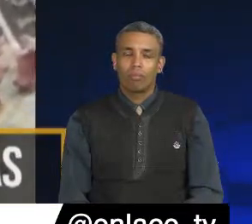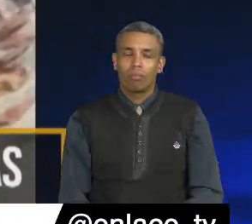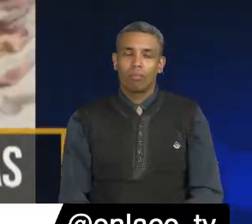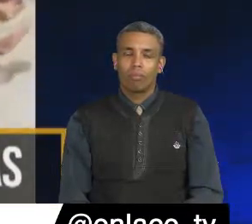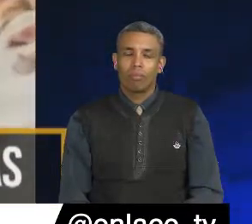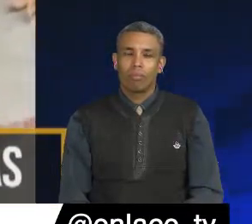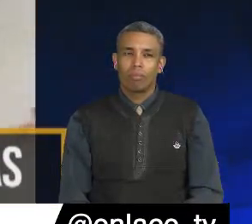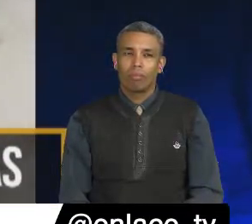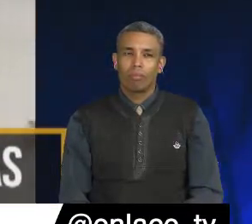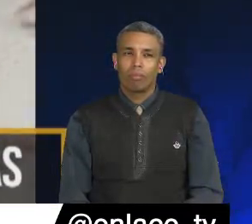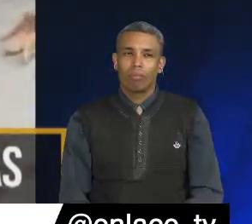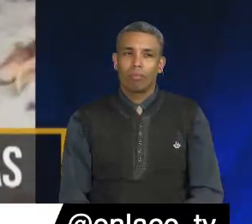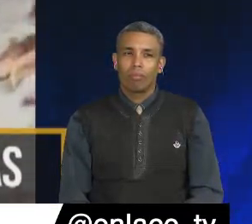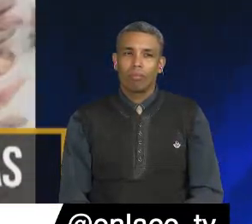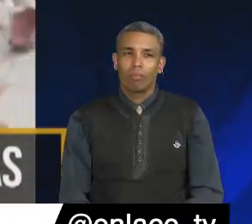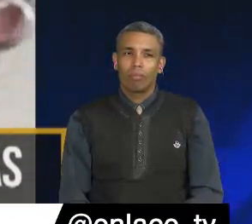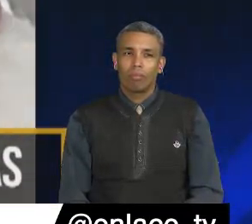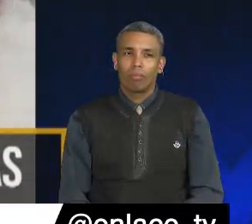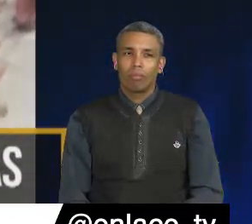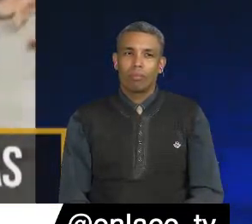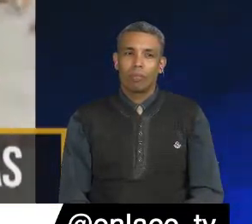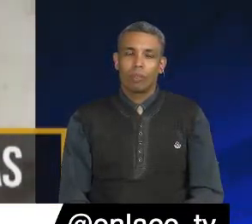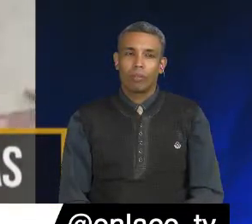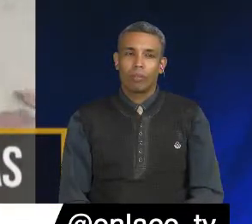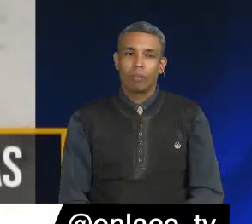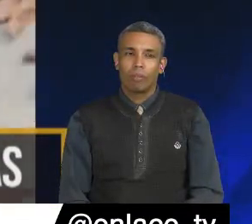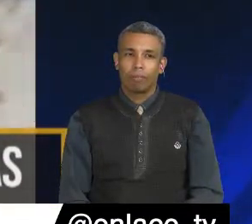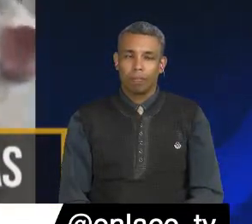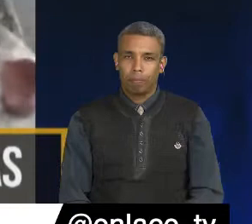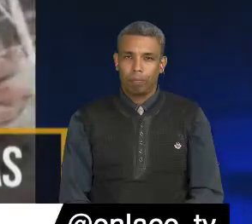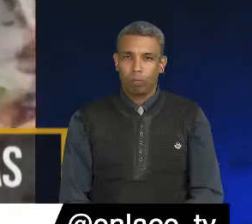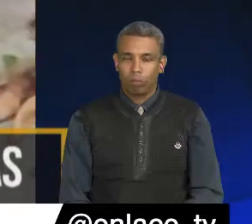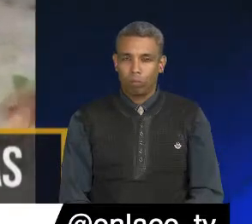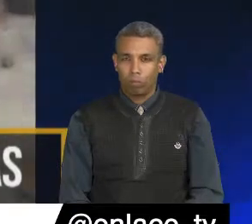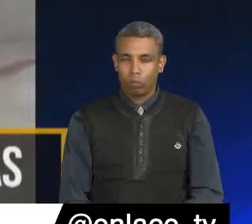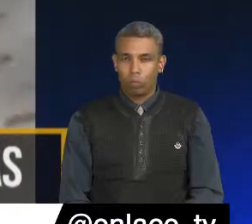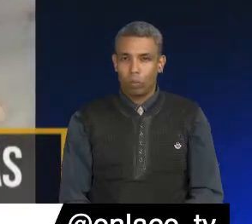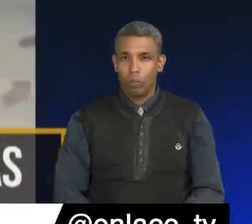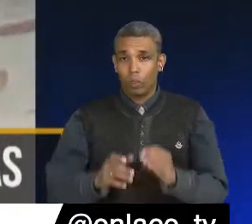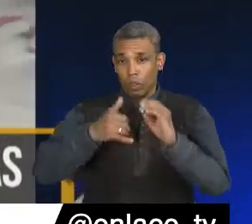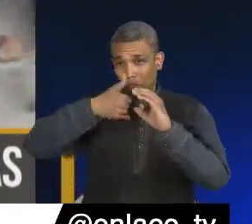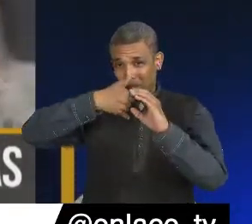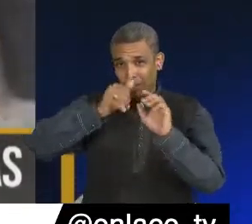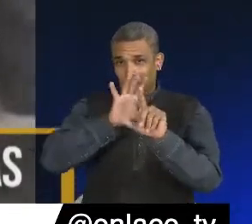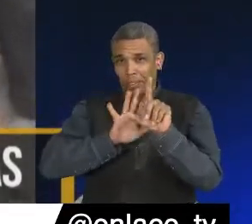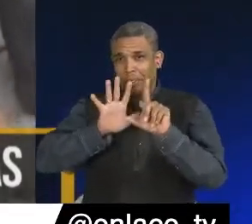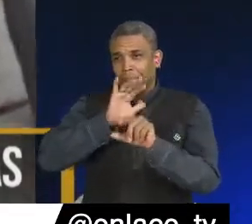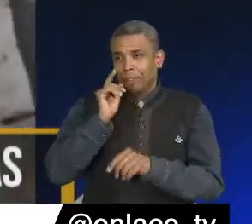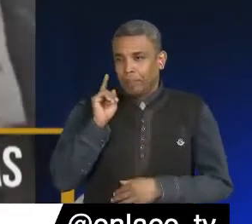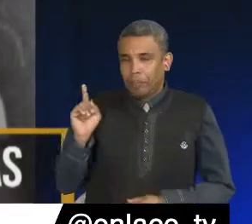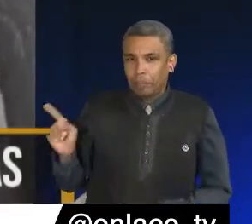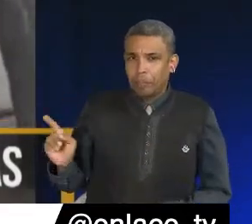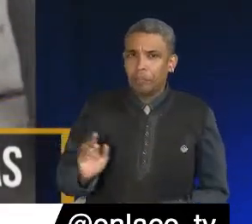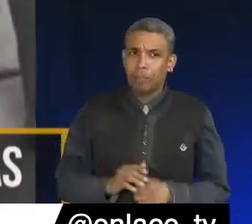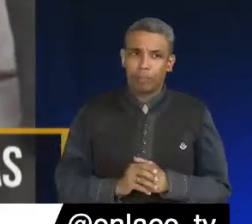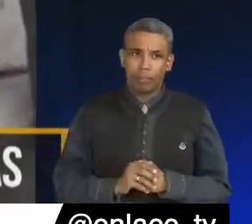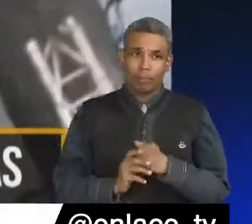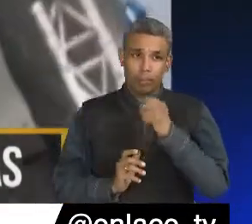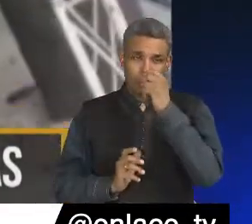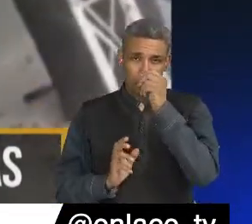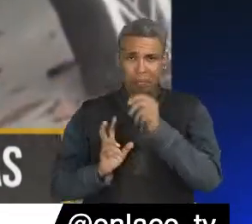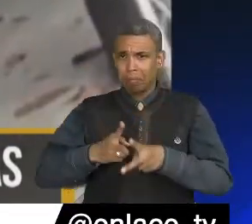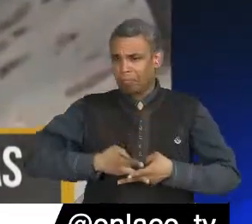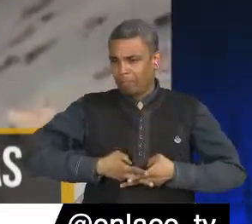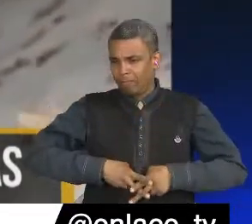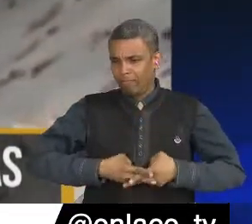La primera denuncia del reportero en este recorrido tiene que ver con este vehículo que muestra el estado de la vía peatonal invadida por talleres. Este es